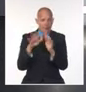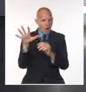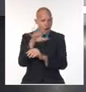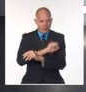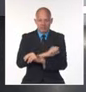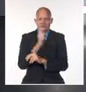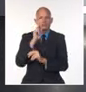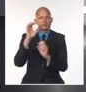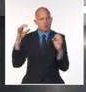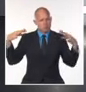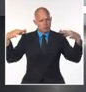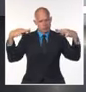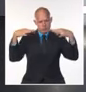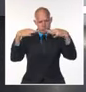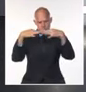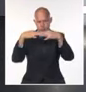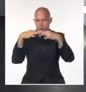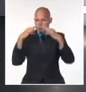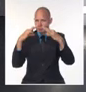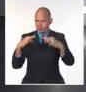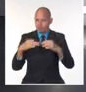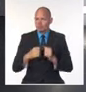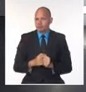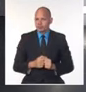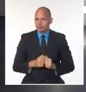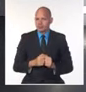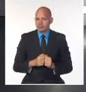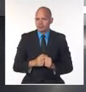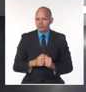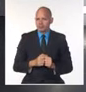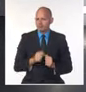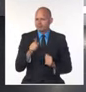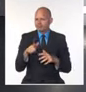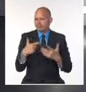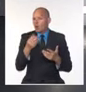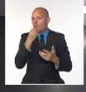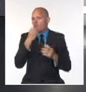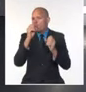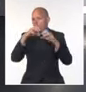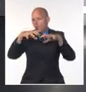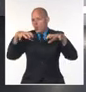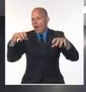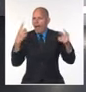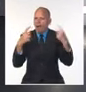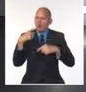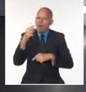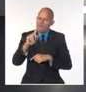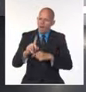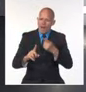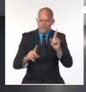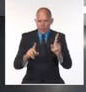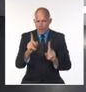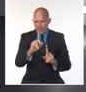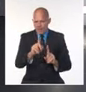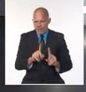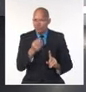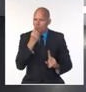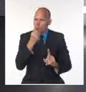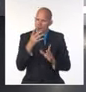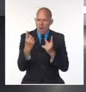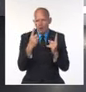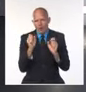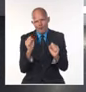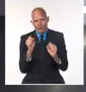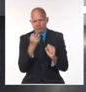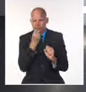hacia localidades del interior principalmente con algunos chubascos lluvias y tormentas eléctricas que pudieran hacer fuertes en algunas